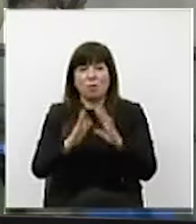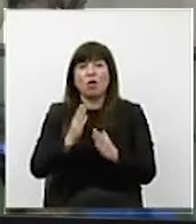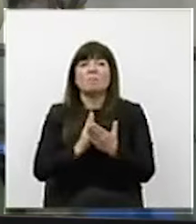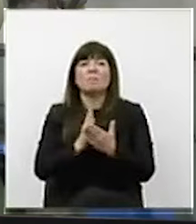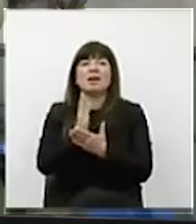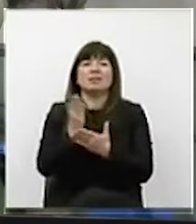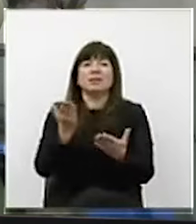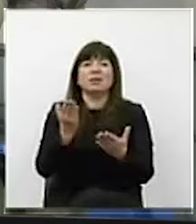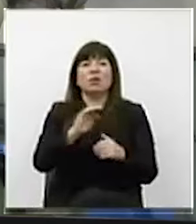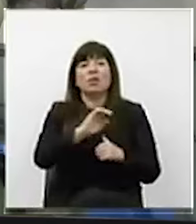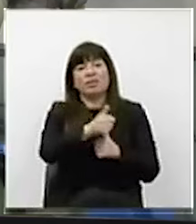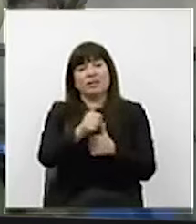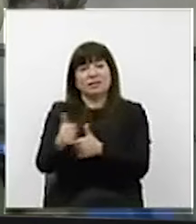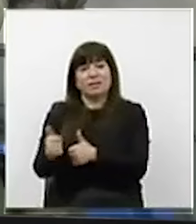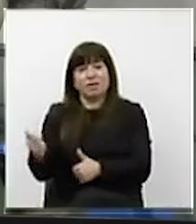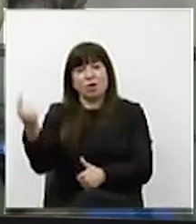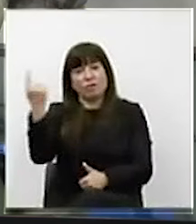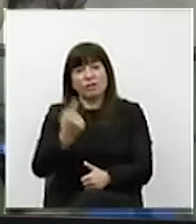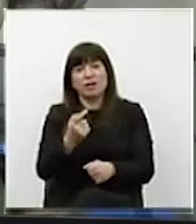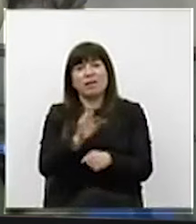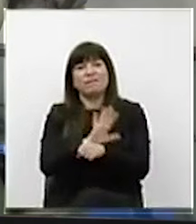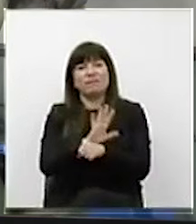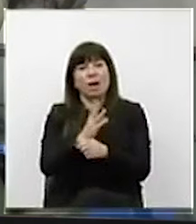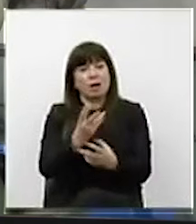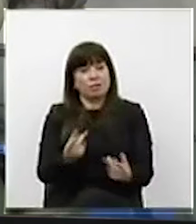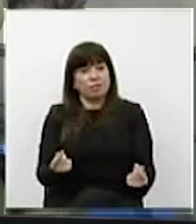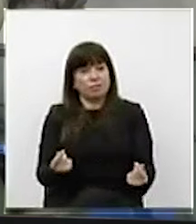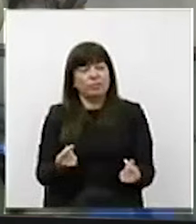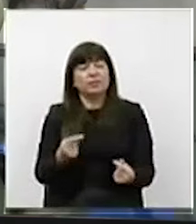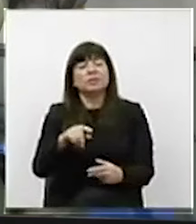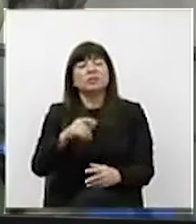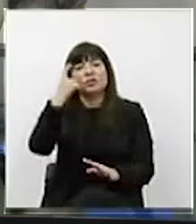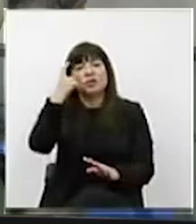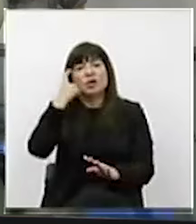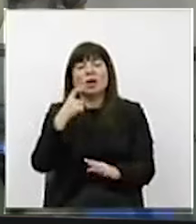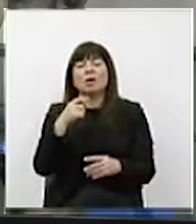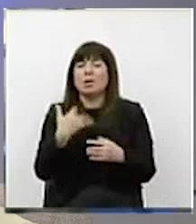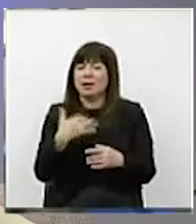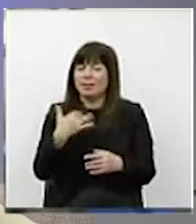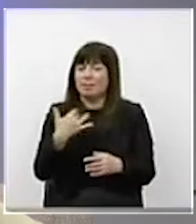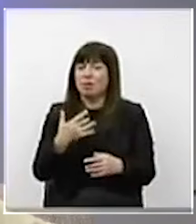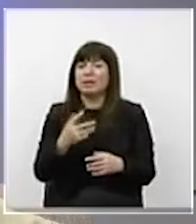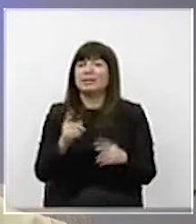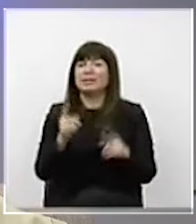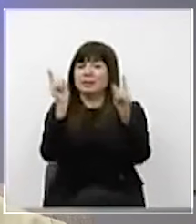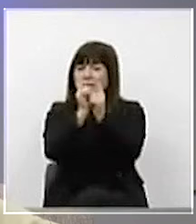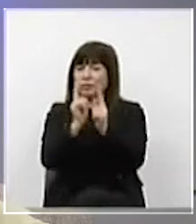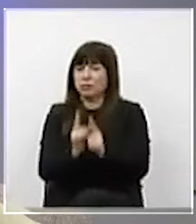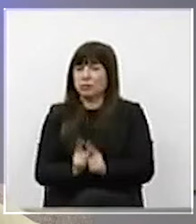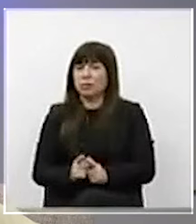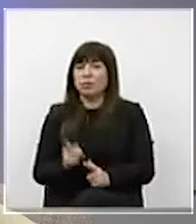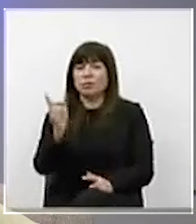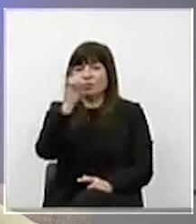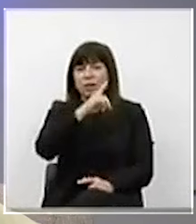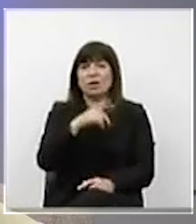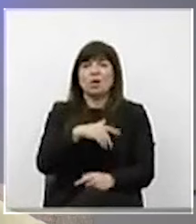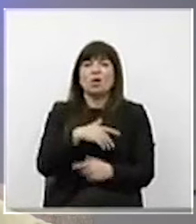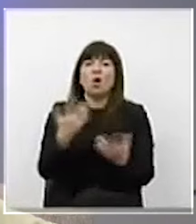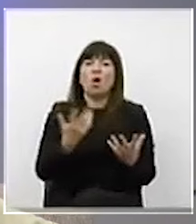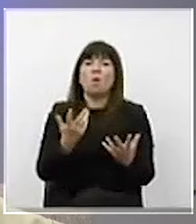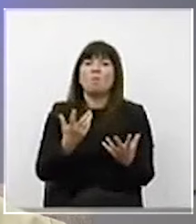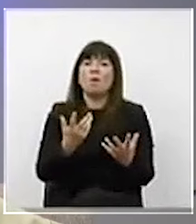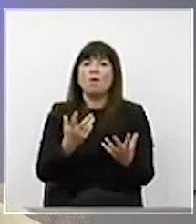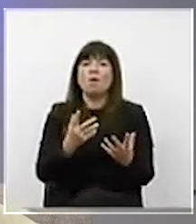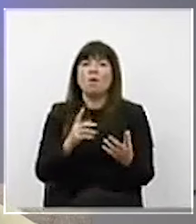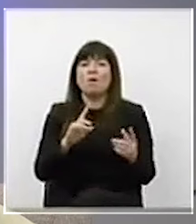partido por los desafíos que vienen después del COVID, yo creo que también sería pertinente como reflexión final, cómo vamos pasando de este mood,